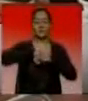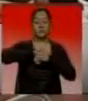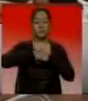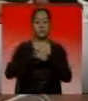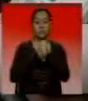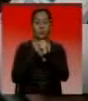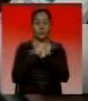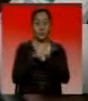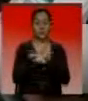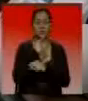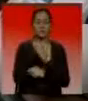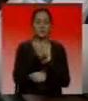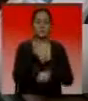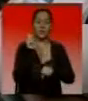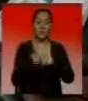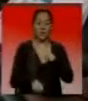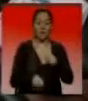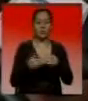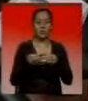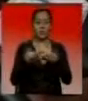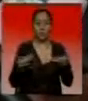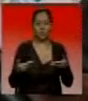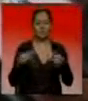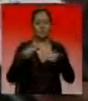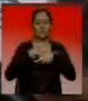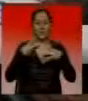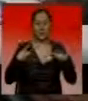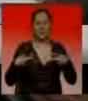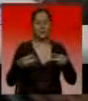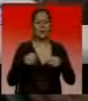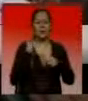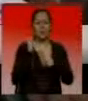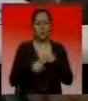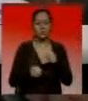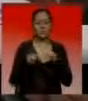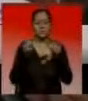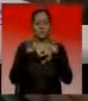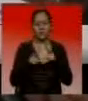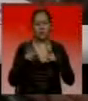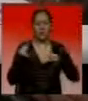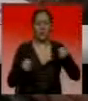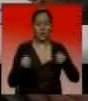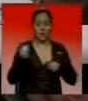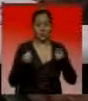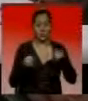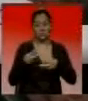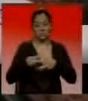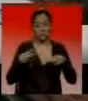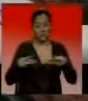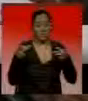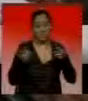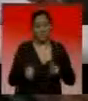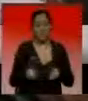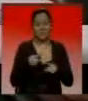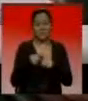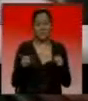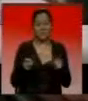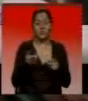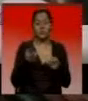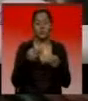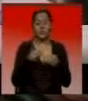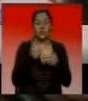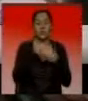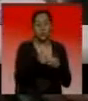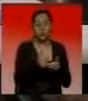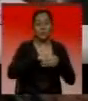varias aristas. Los daños a los bienes materiales, los daños a los vehículos, que también es un bien material, pero que tiene otro tipo de tratamiento en las